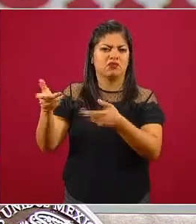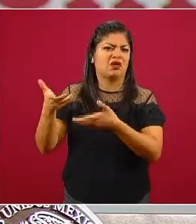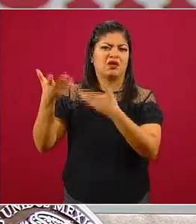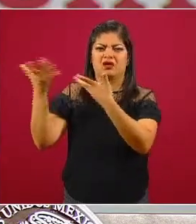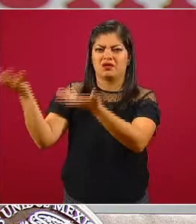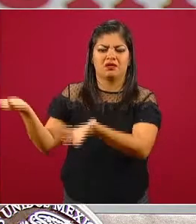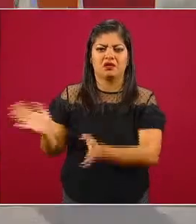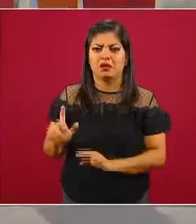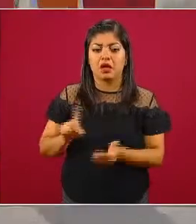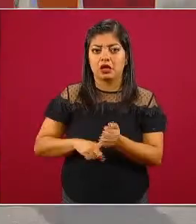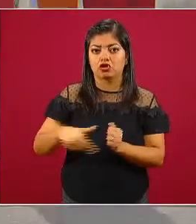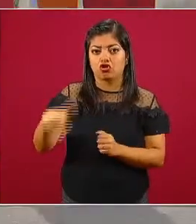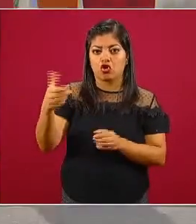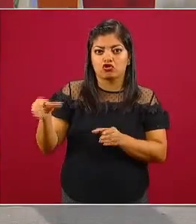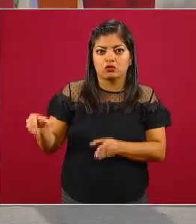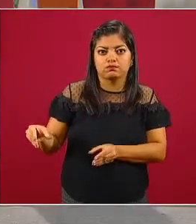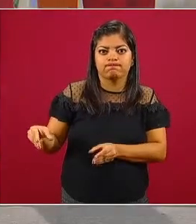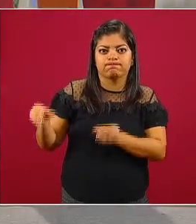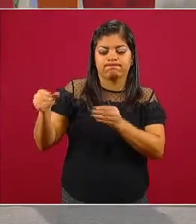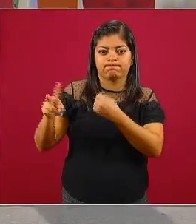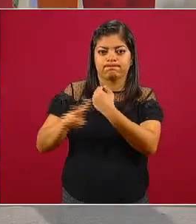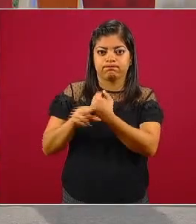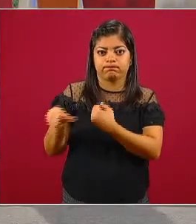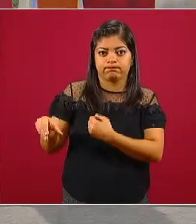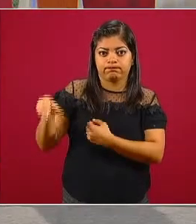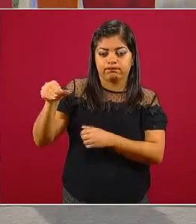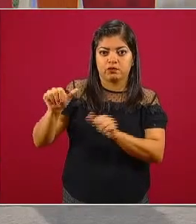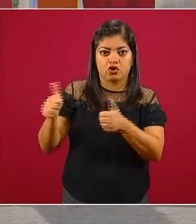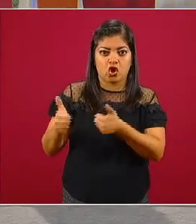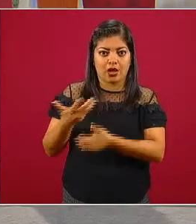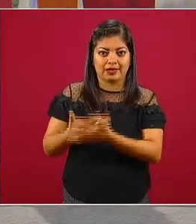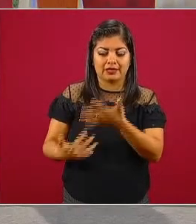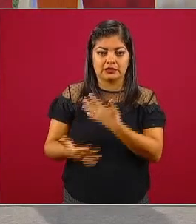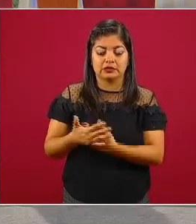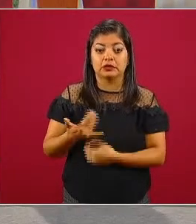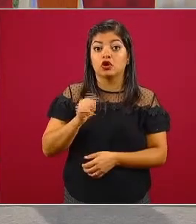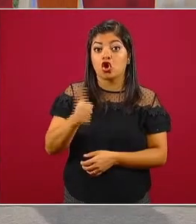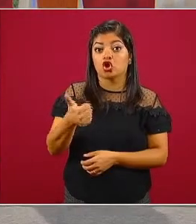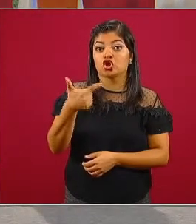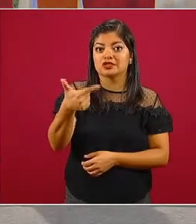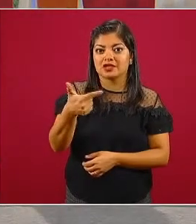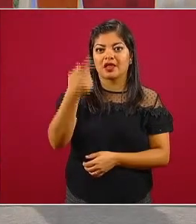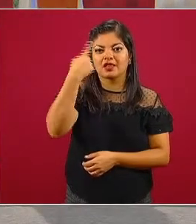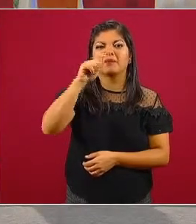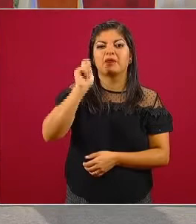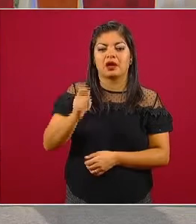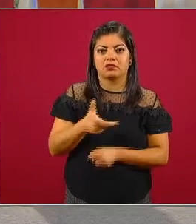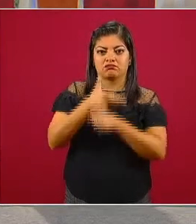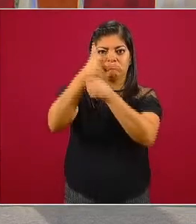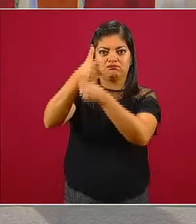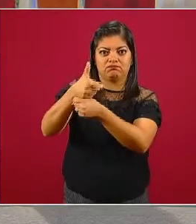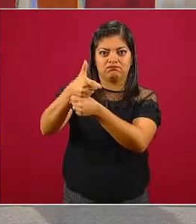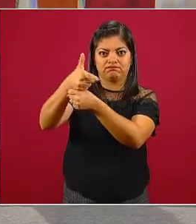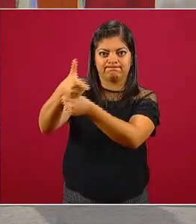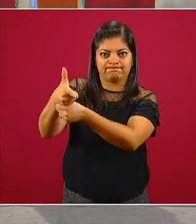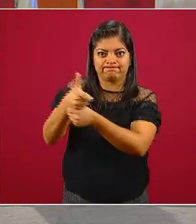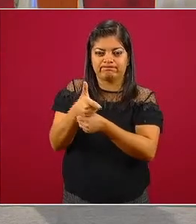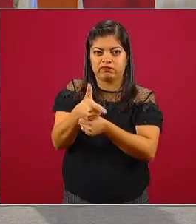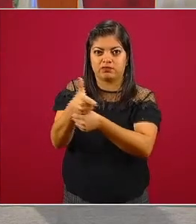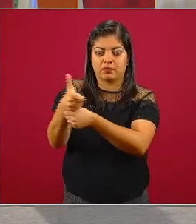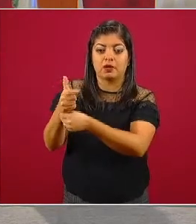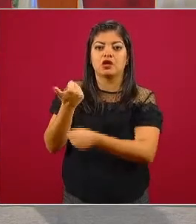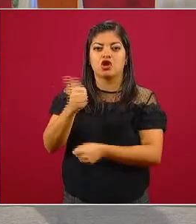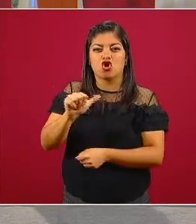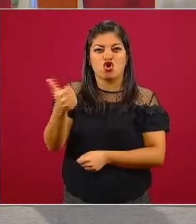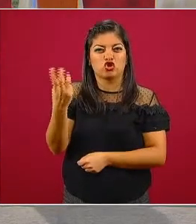12 con blindaje artesanal y 7 solamente con afustes para montar armamento, y los 3 que mencioné que están fuera